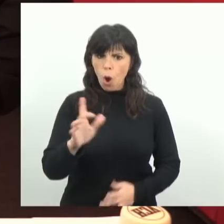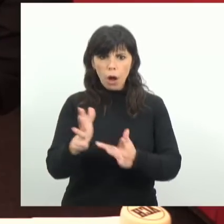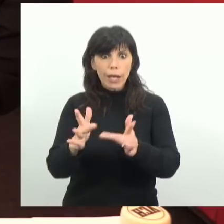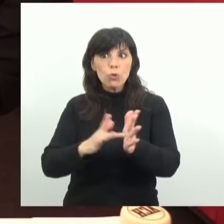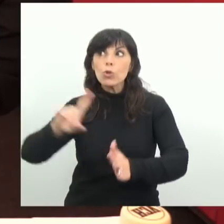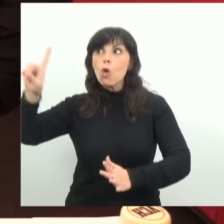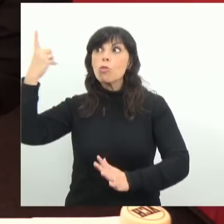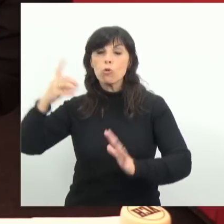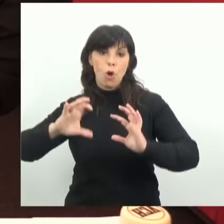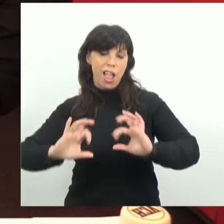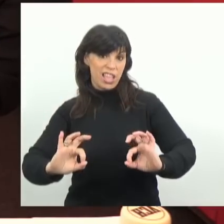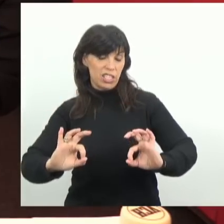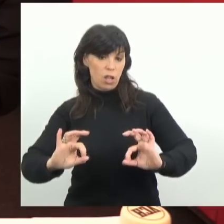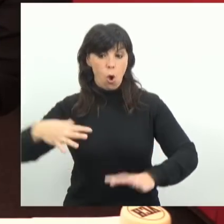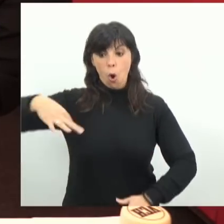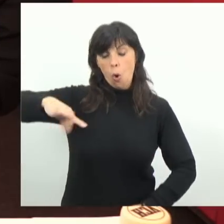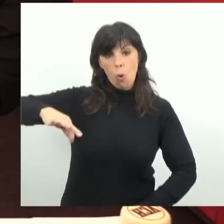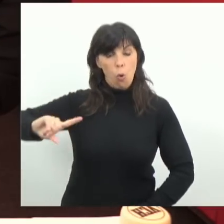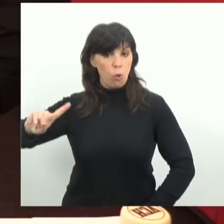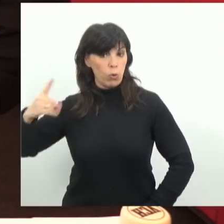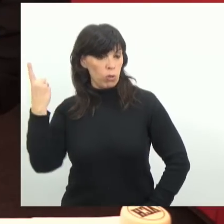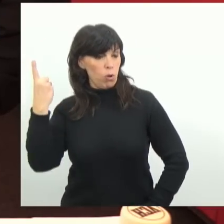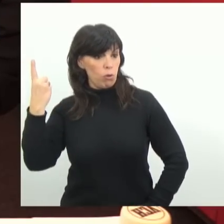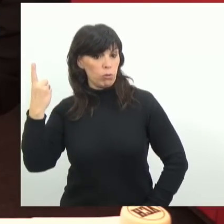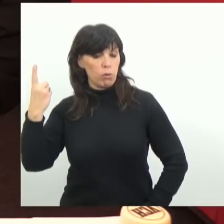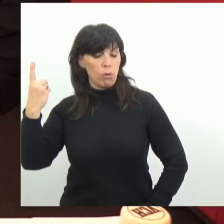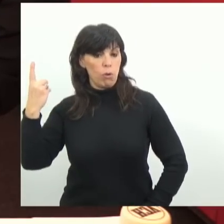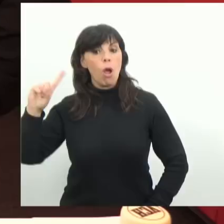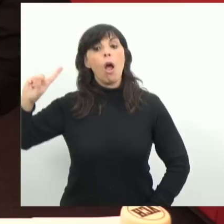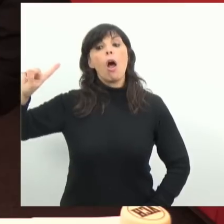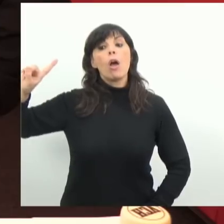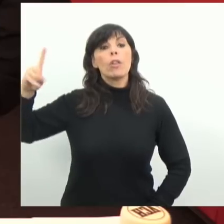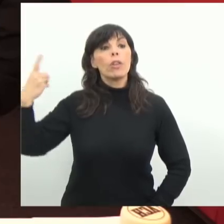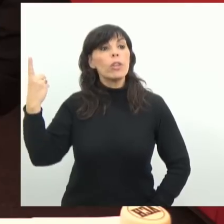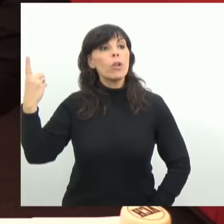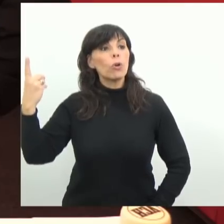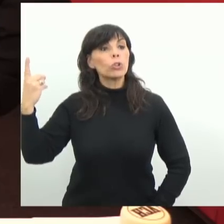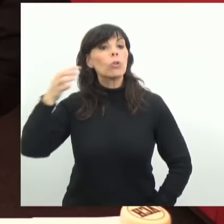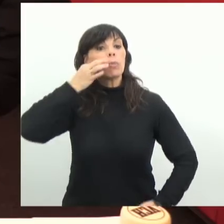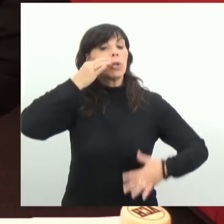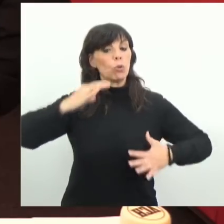Era el único Dios, el Dios que quiso ser hombre.